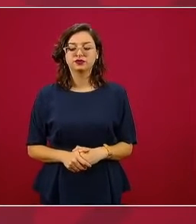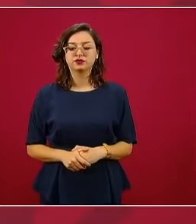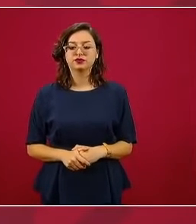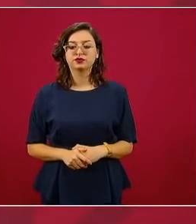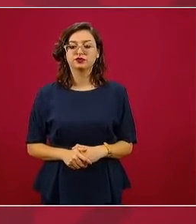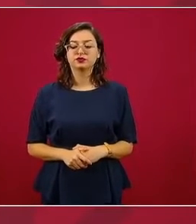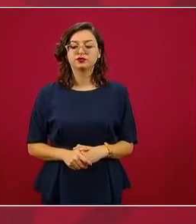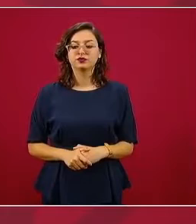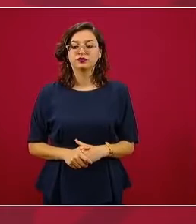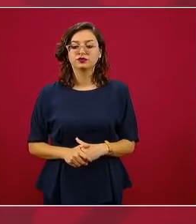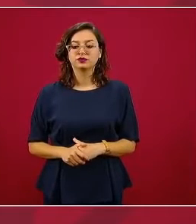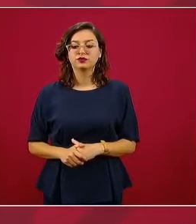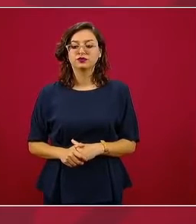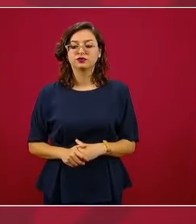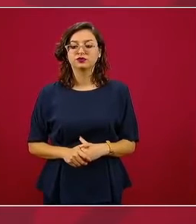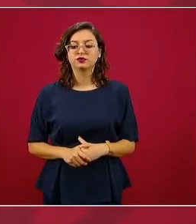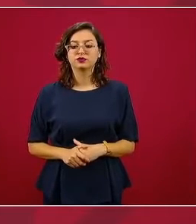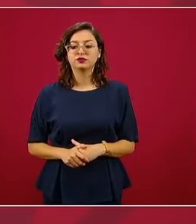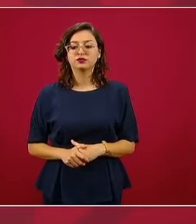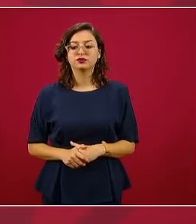se pensó